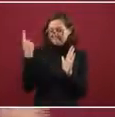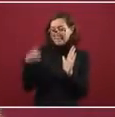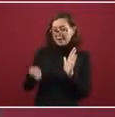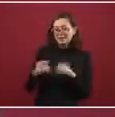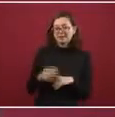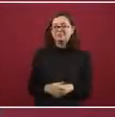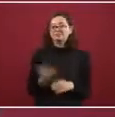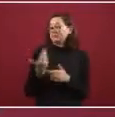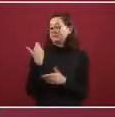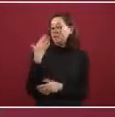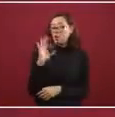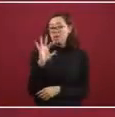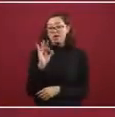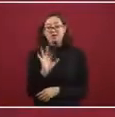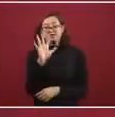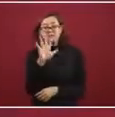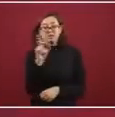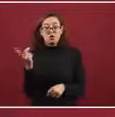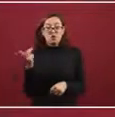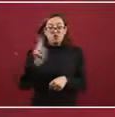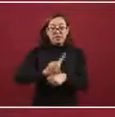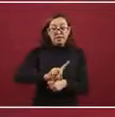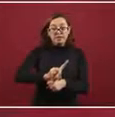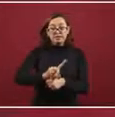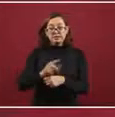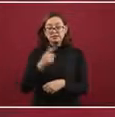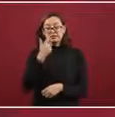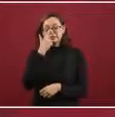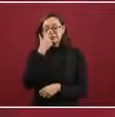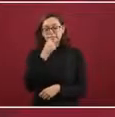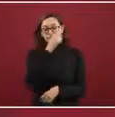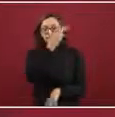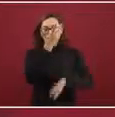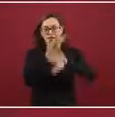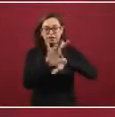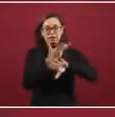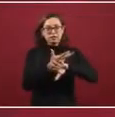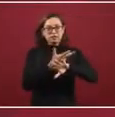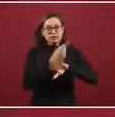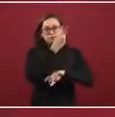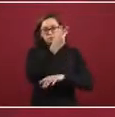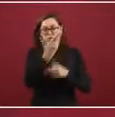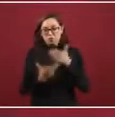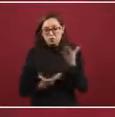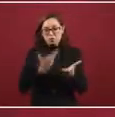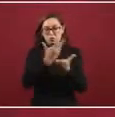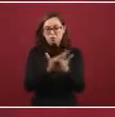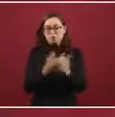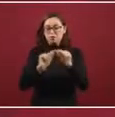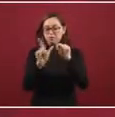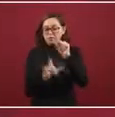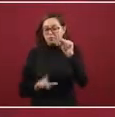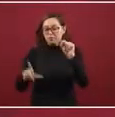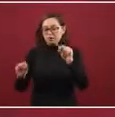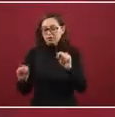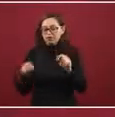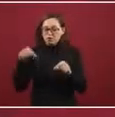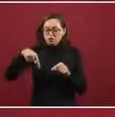45 días, era si aplicábamos lo que Estados Unidos propone, que es el tercer país seguro, que es una estrategia diseñada en Estados